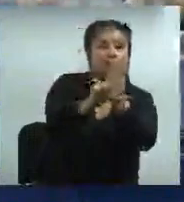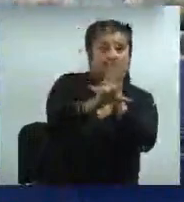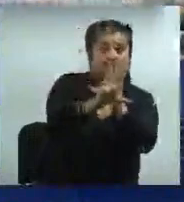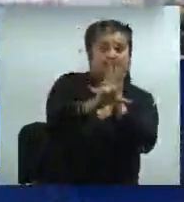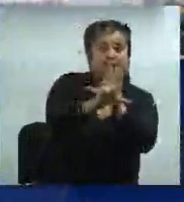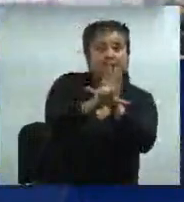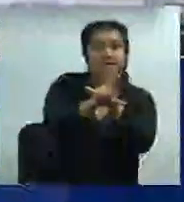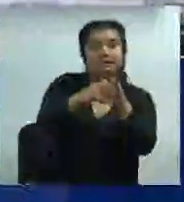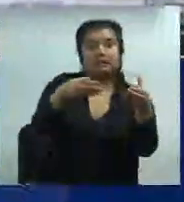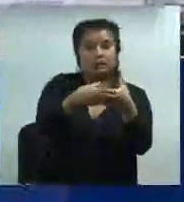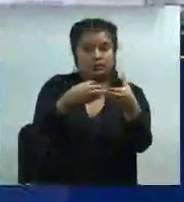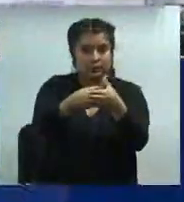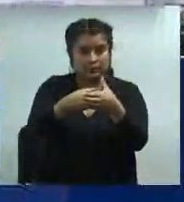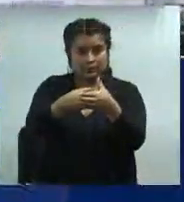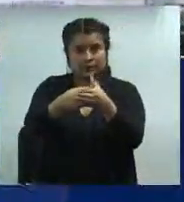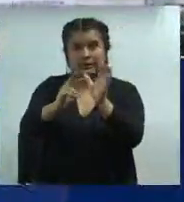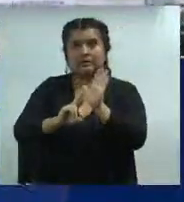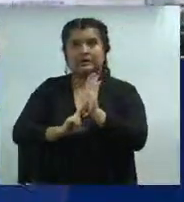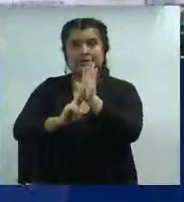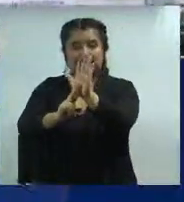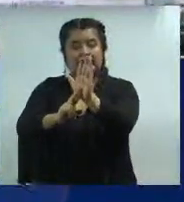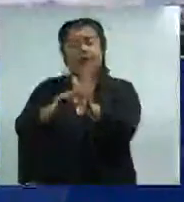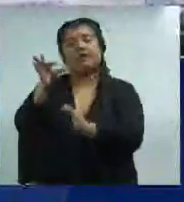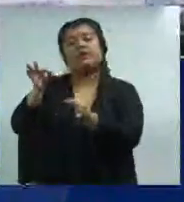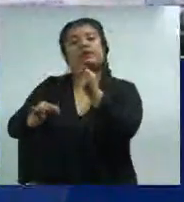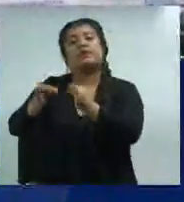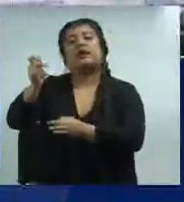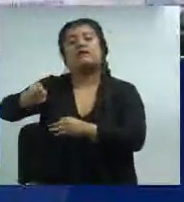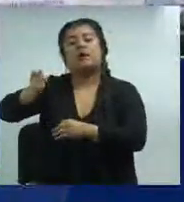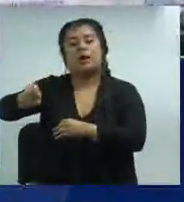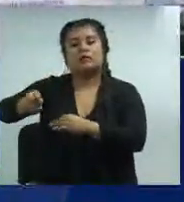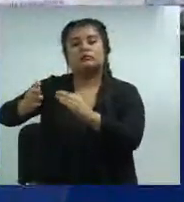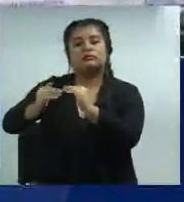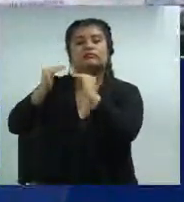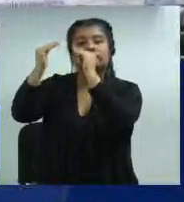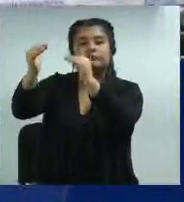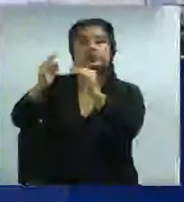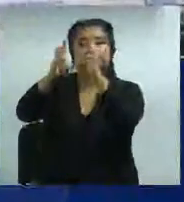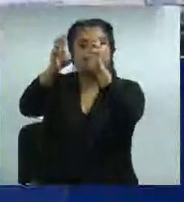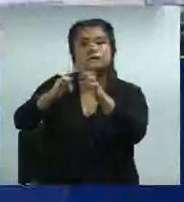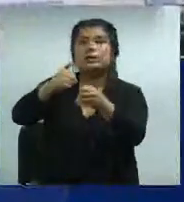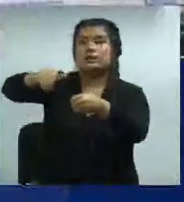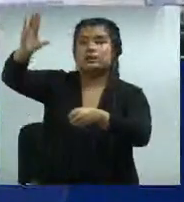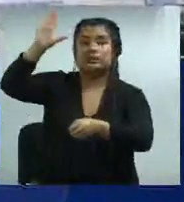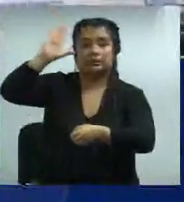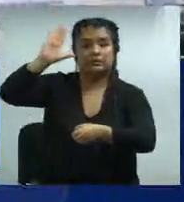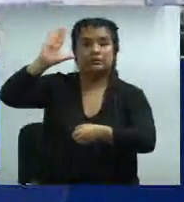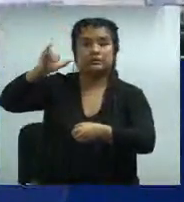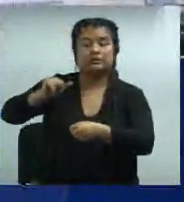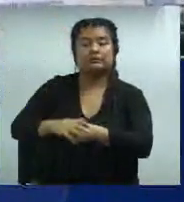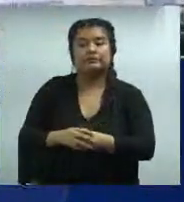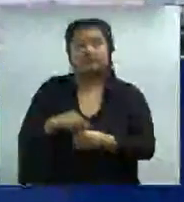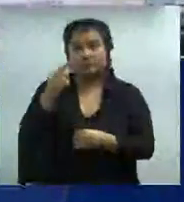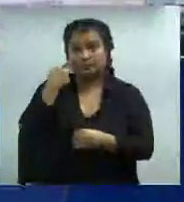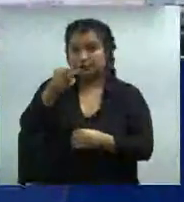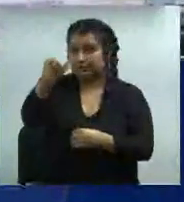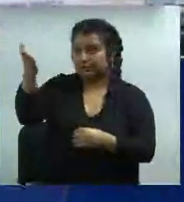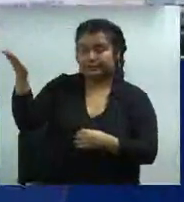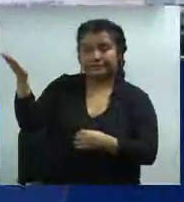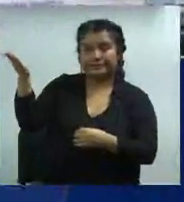de comisiones de postulación. Quienes estén de acuerdo, expresarlo levantando su mano.